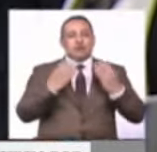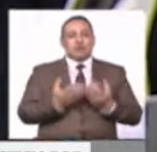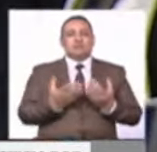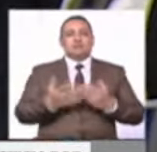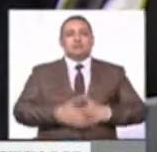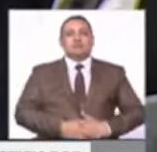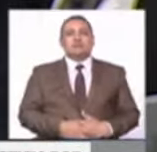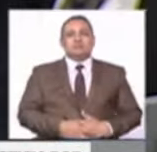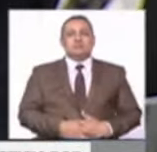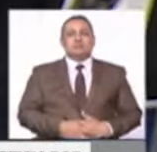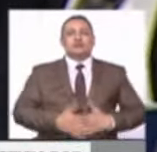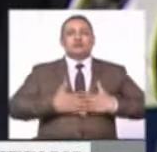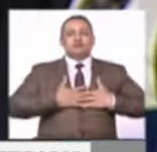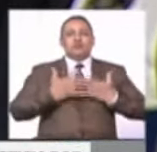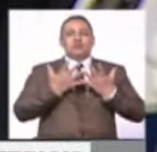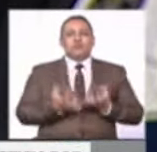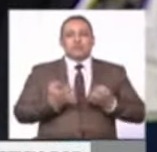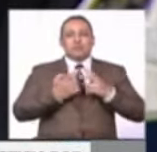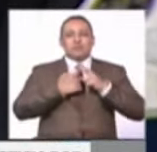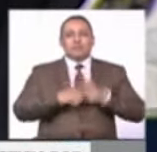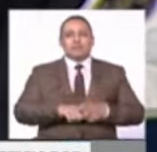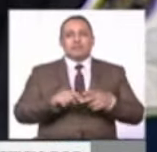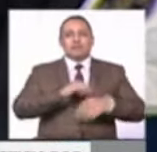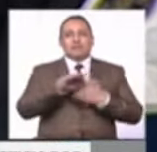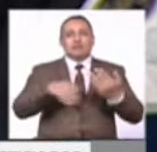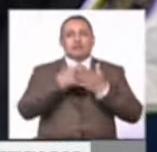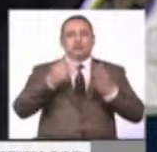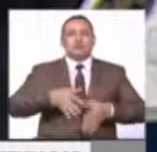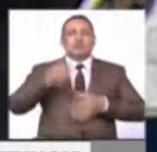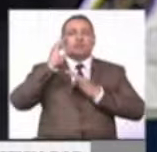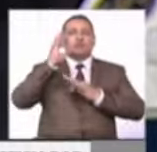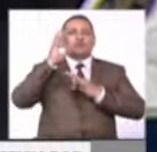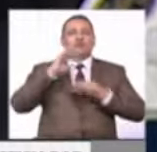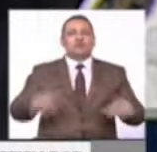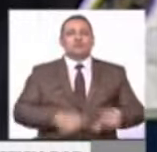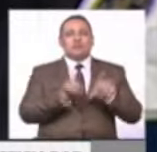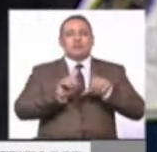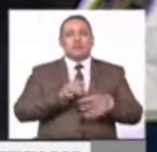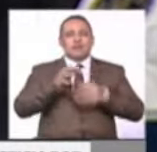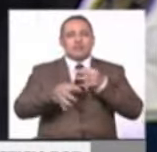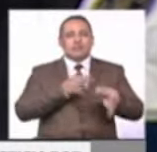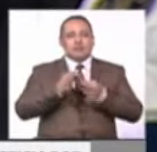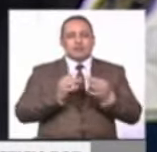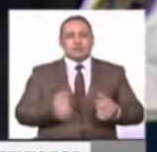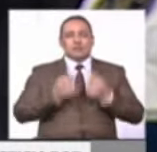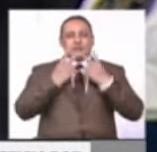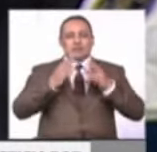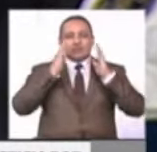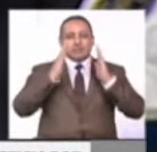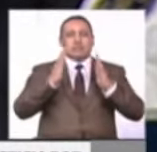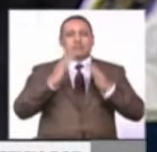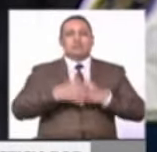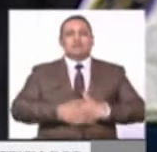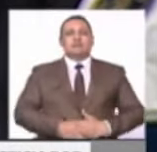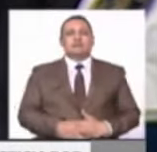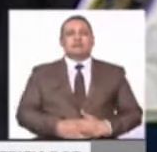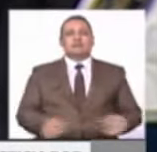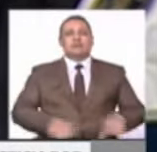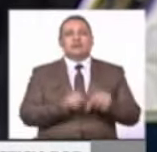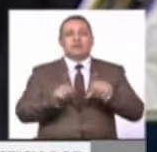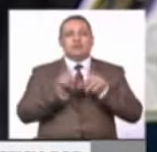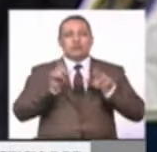Eh quiero iniciar esta exposición destacando que he escuchado Atentamente la